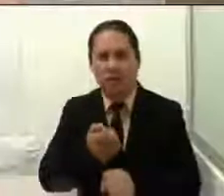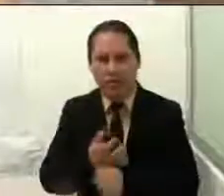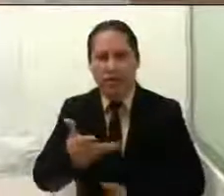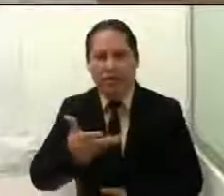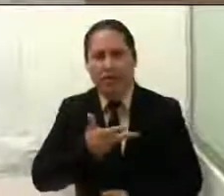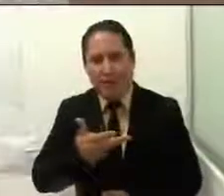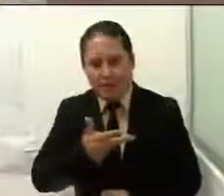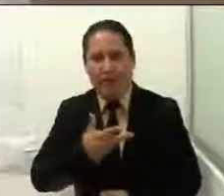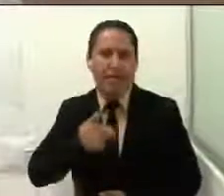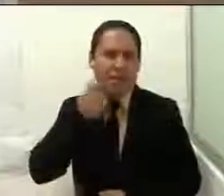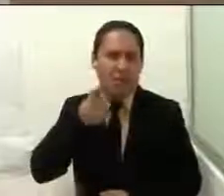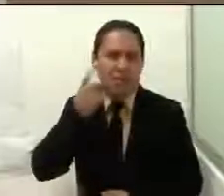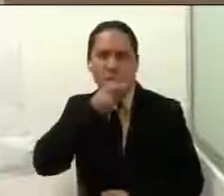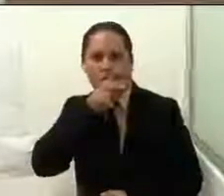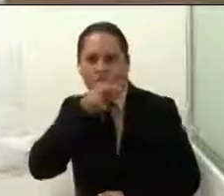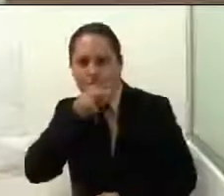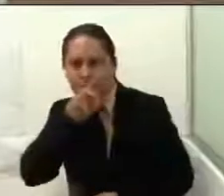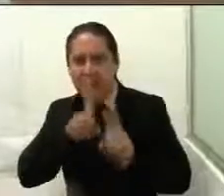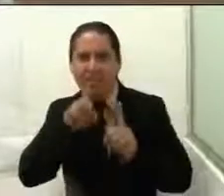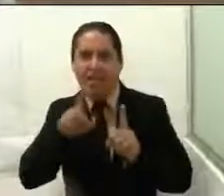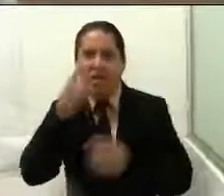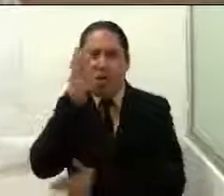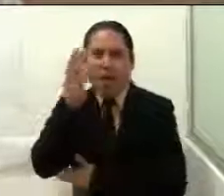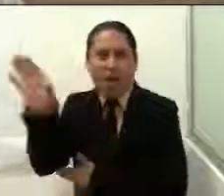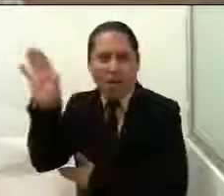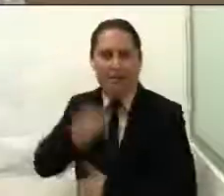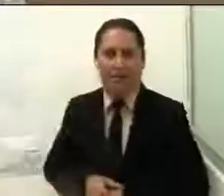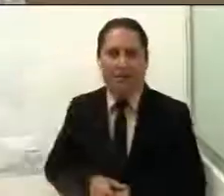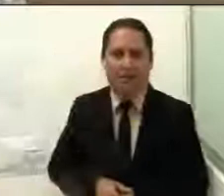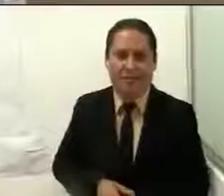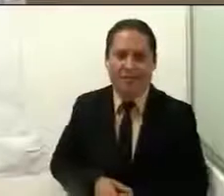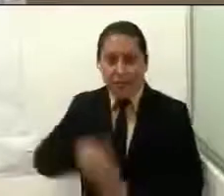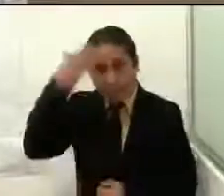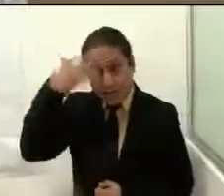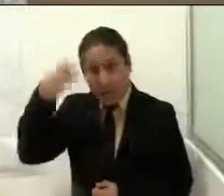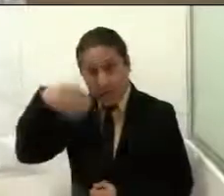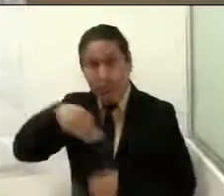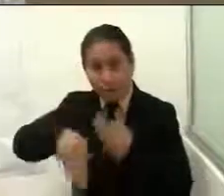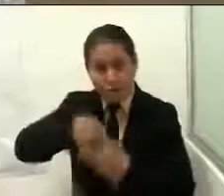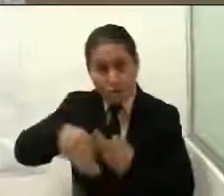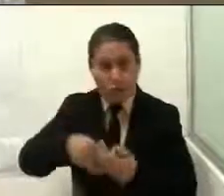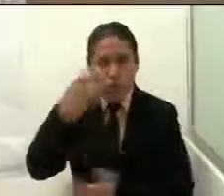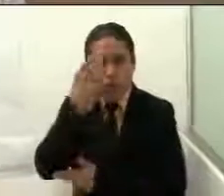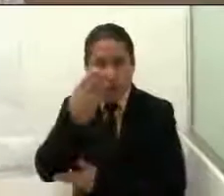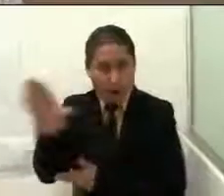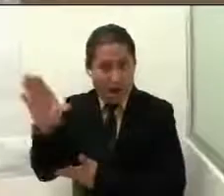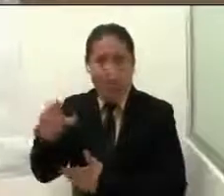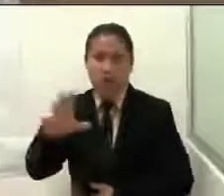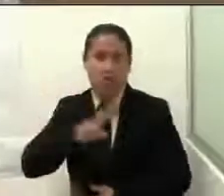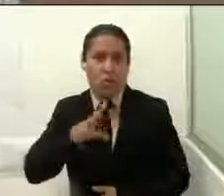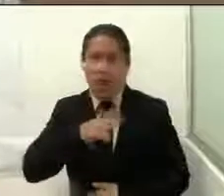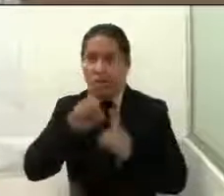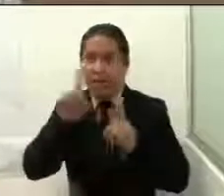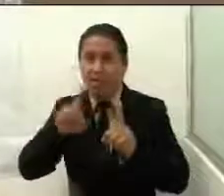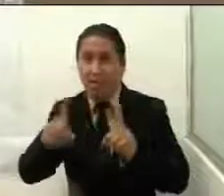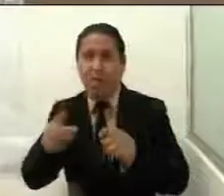legisladores preocupados por el desarrollo del campo como todos sabemos el campo no puede tener desarrollo sin la aplicación de la tecnología